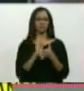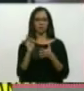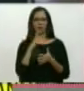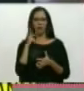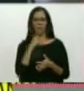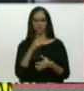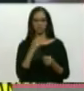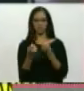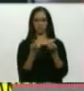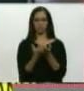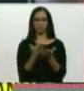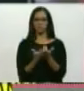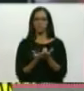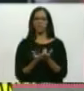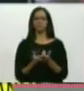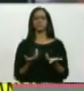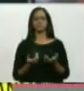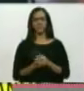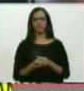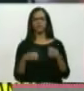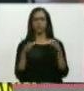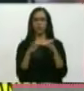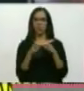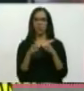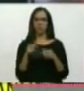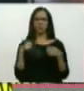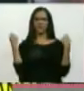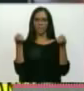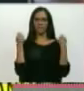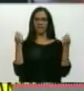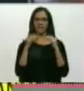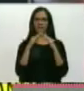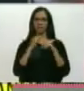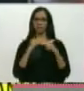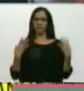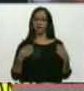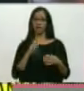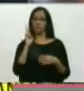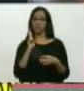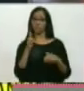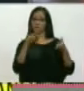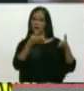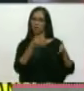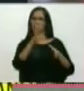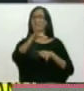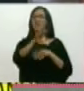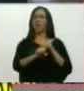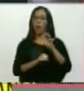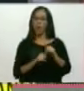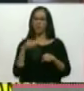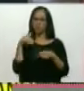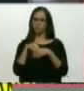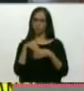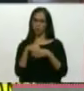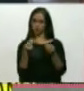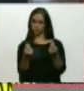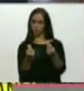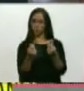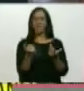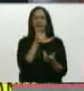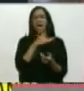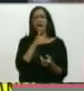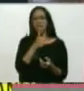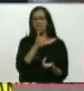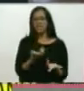y económico de su sede de campaña Casablanca, que recordemos fue usada para la compra de votos. Pero ¿a quiénes